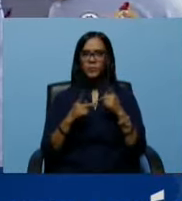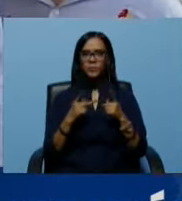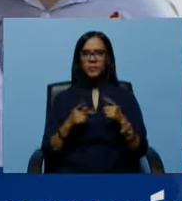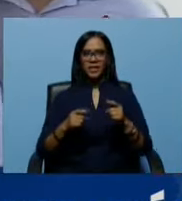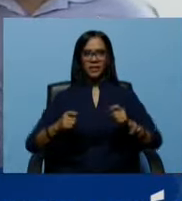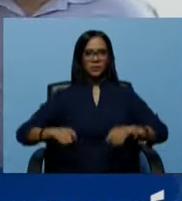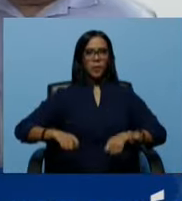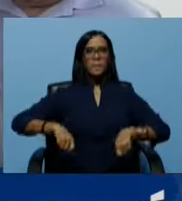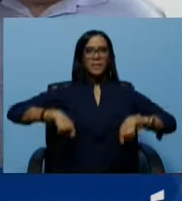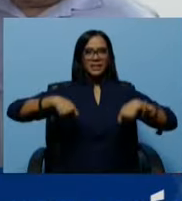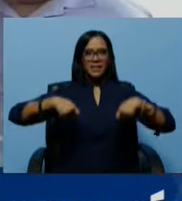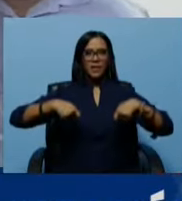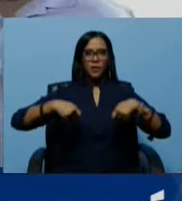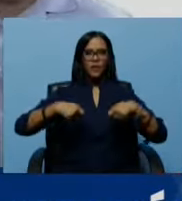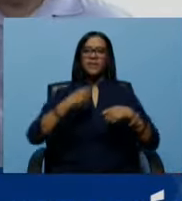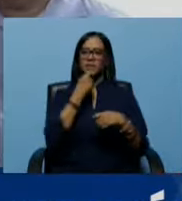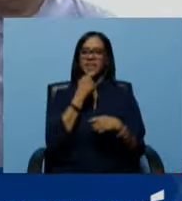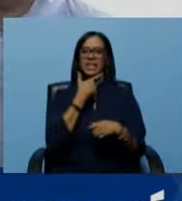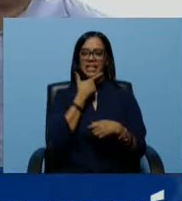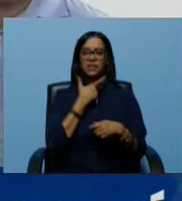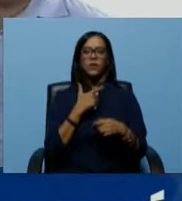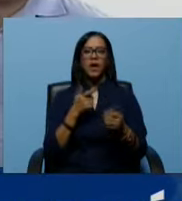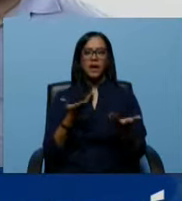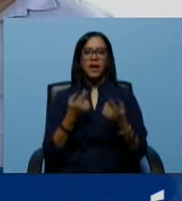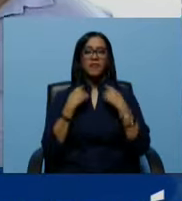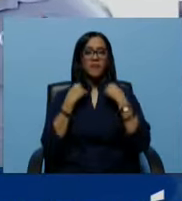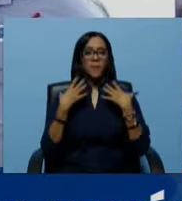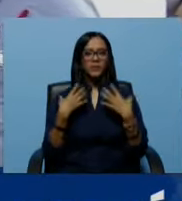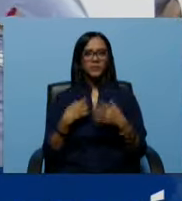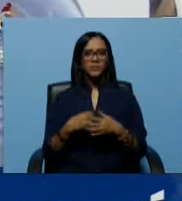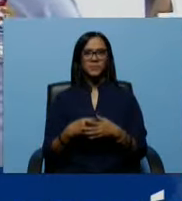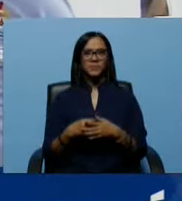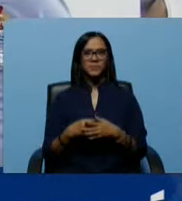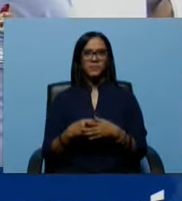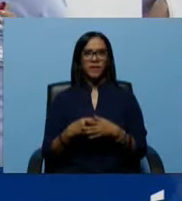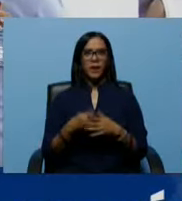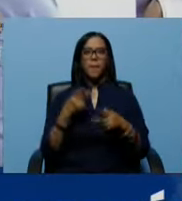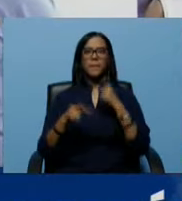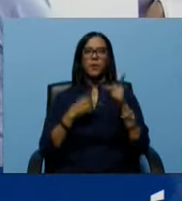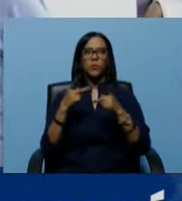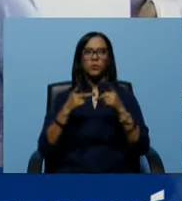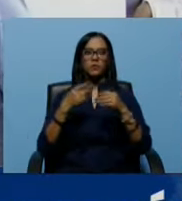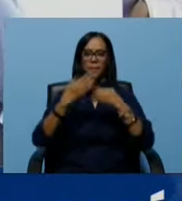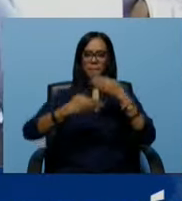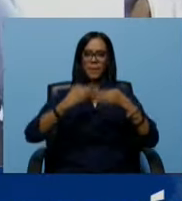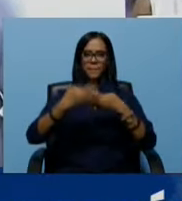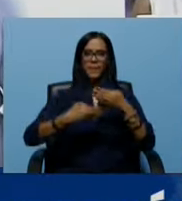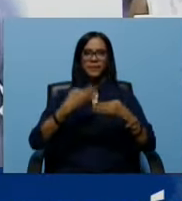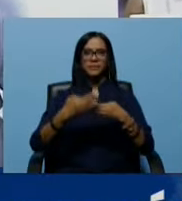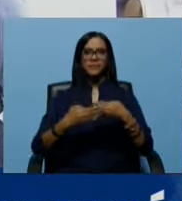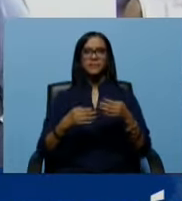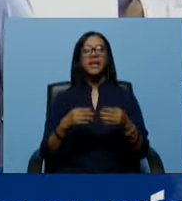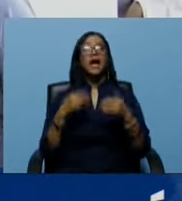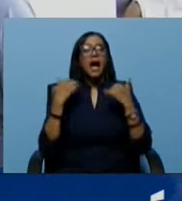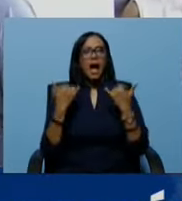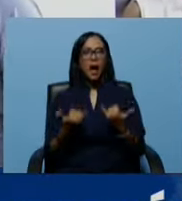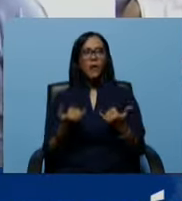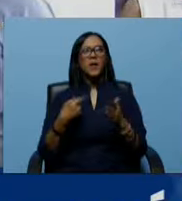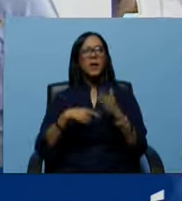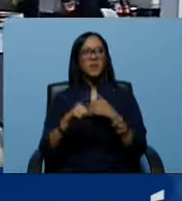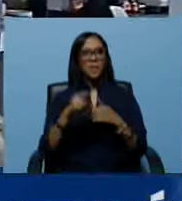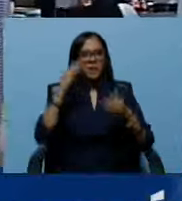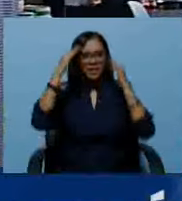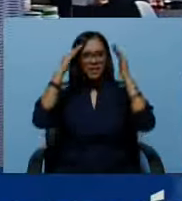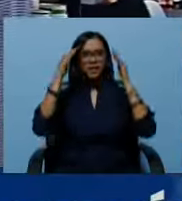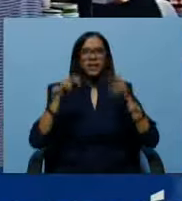moda. También producen papel sanitario. Y ahora vamos a saludar a